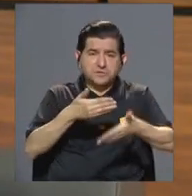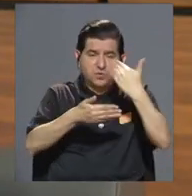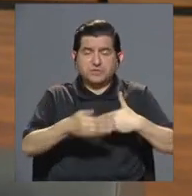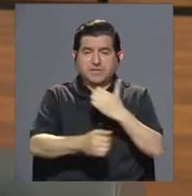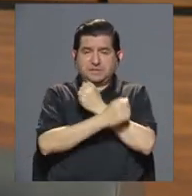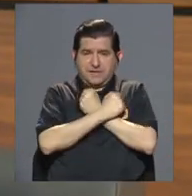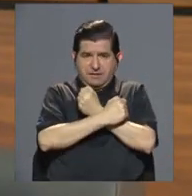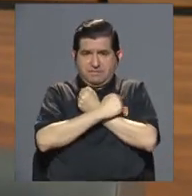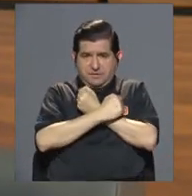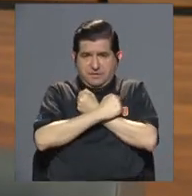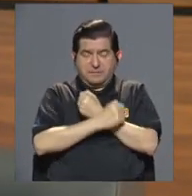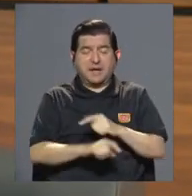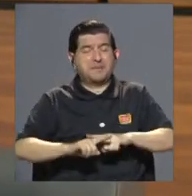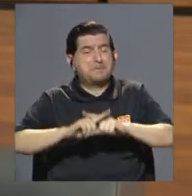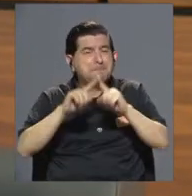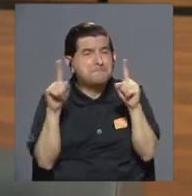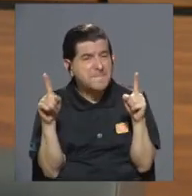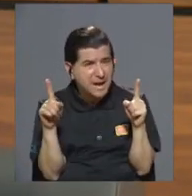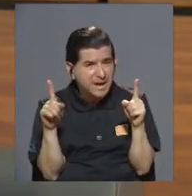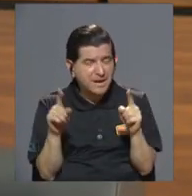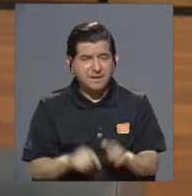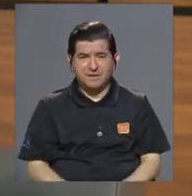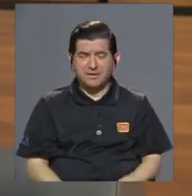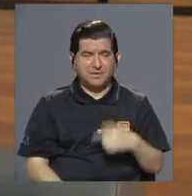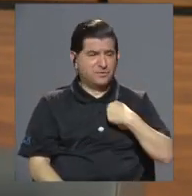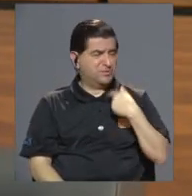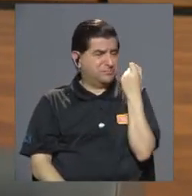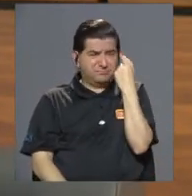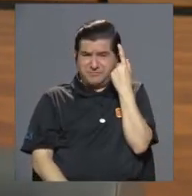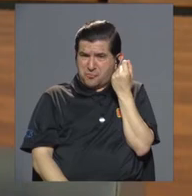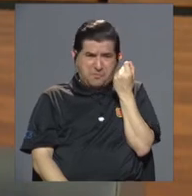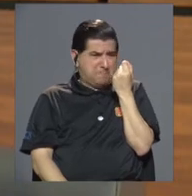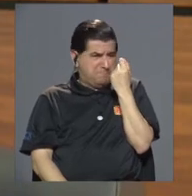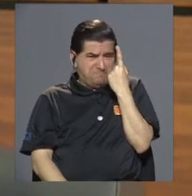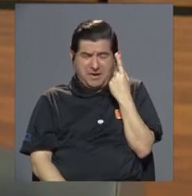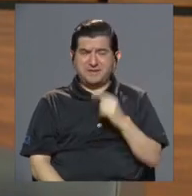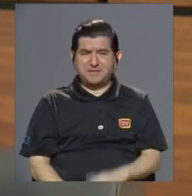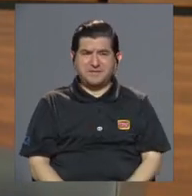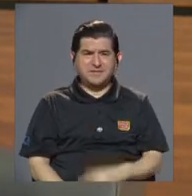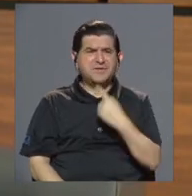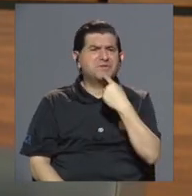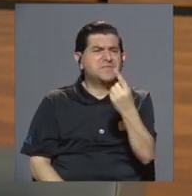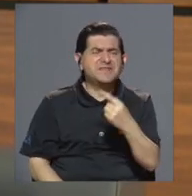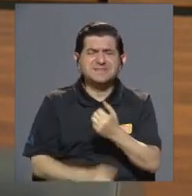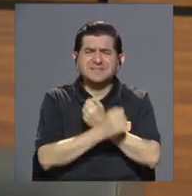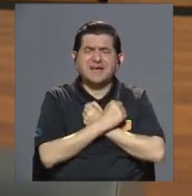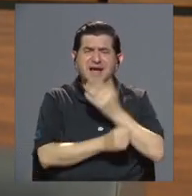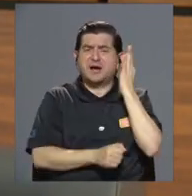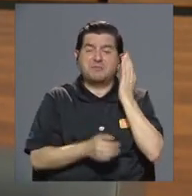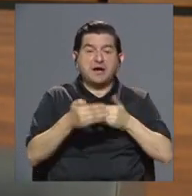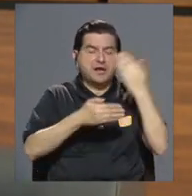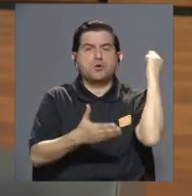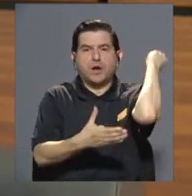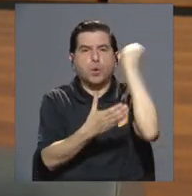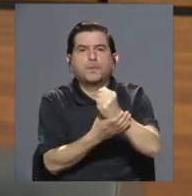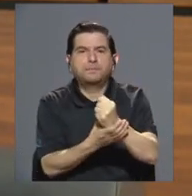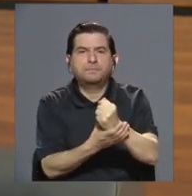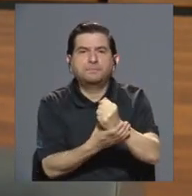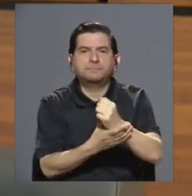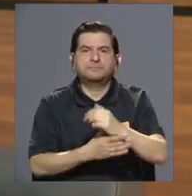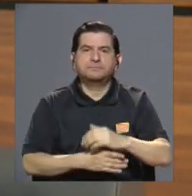Freud. Pero no puedo comprender cómo usted dice amar a una mujer y luego la mata.